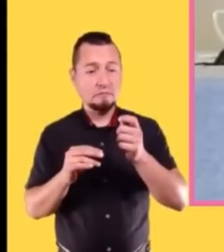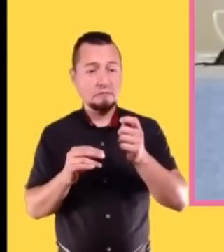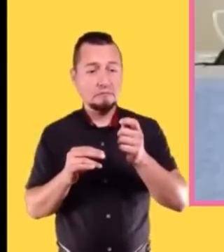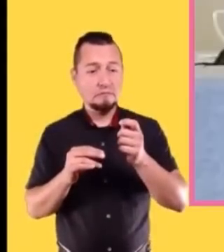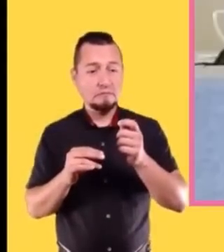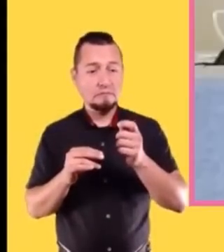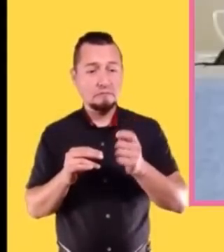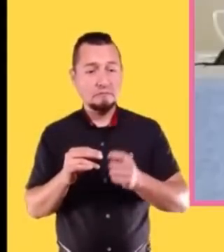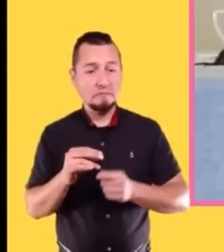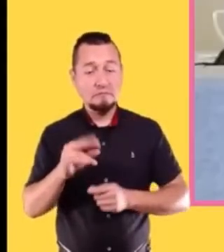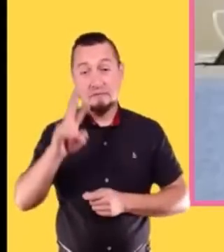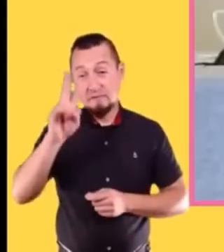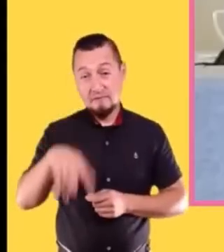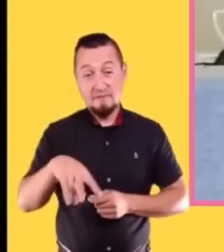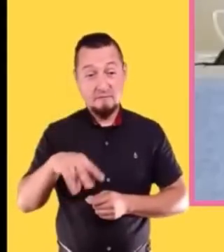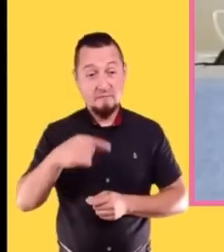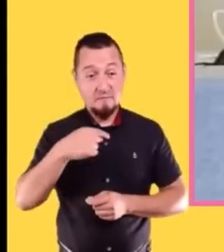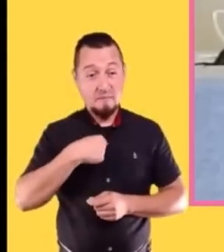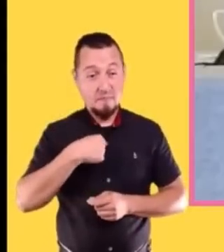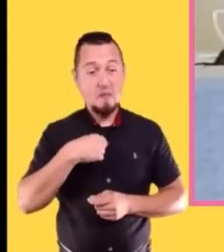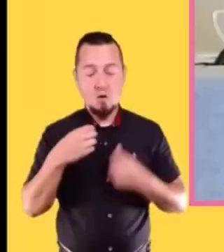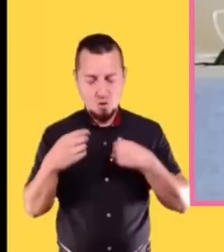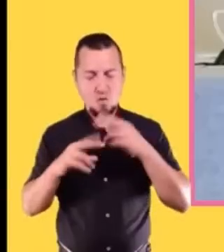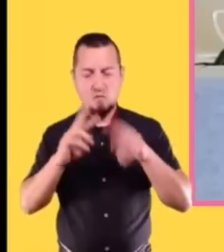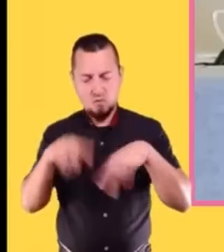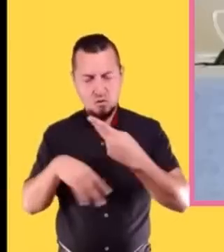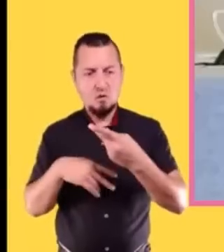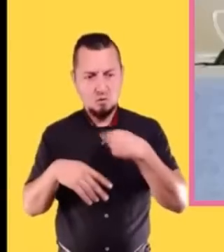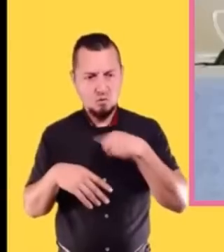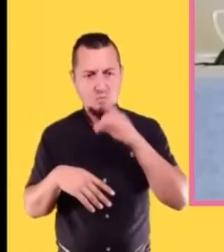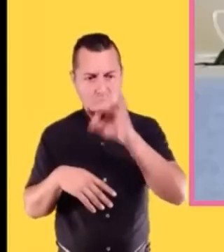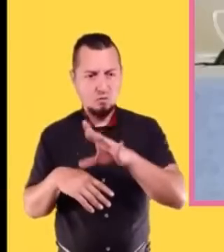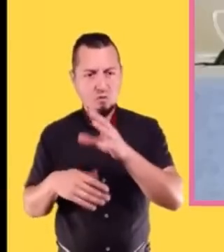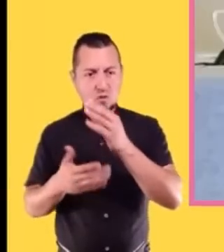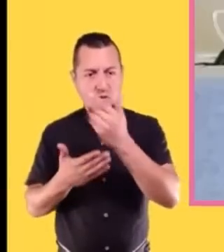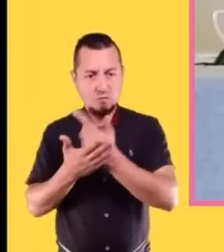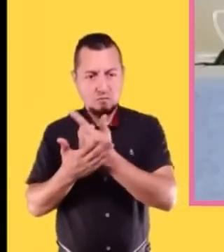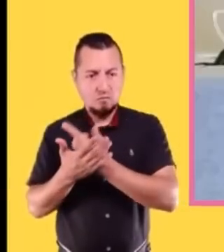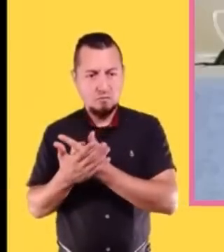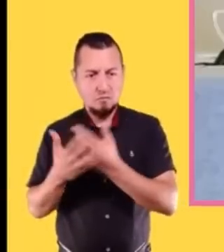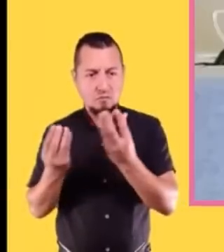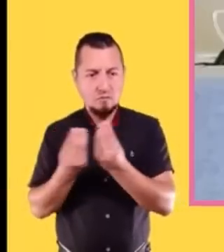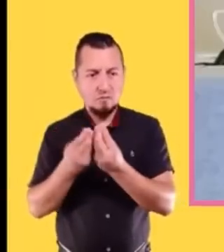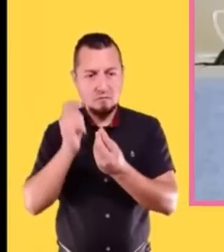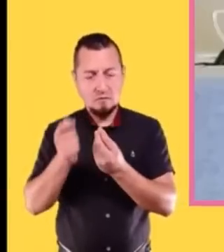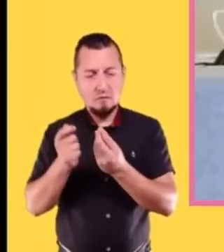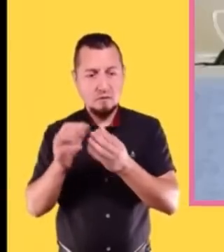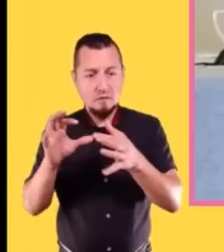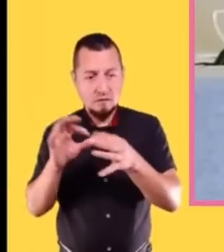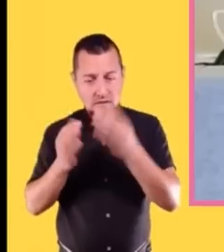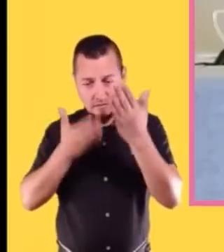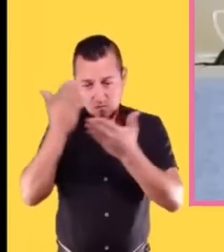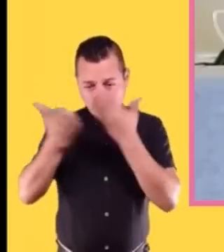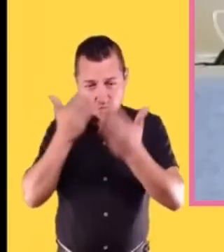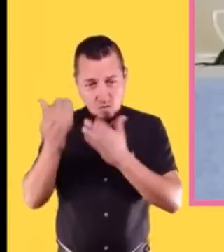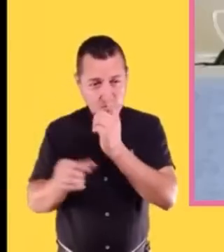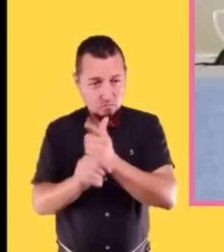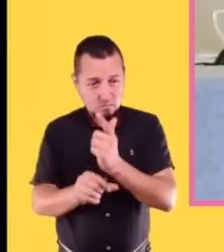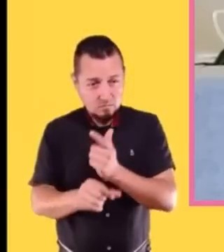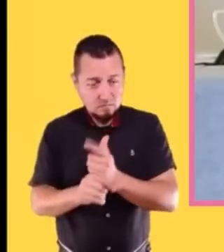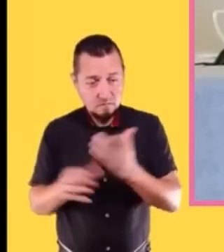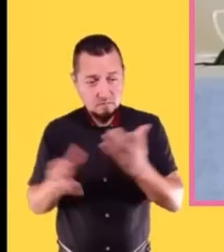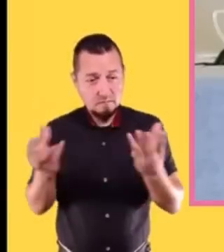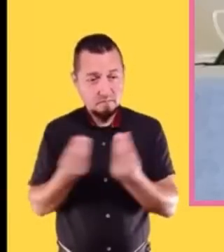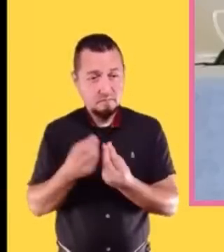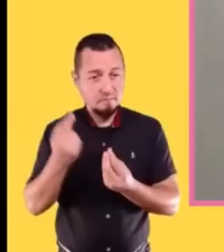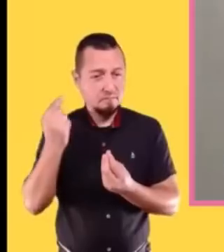Vamos a hacer la contabilización para pasarles el dato, porque lo que hicimos, les pedía al equipo que revisáramos y tuviéramos certeza de lo que decíamos, porque como escuchamos tantas